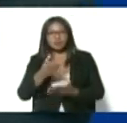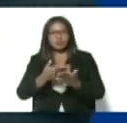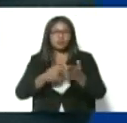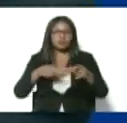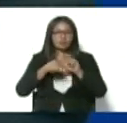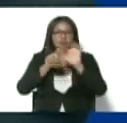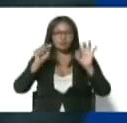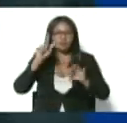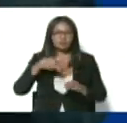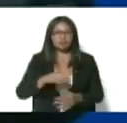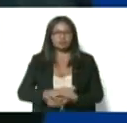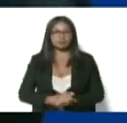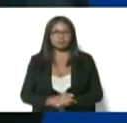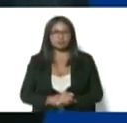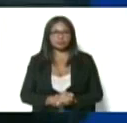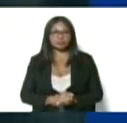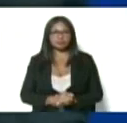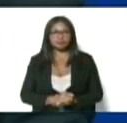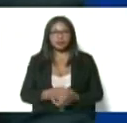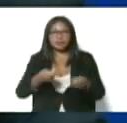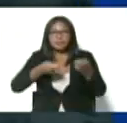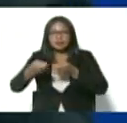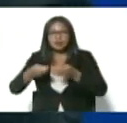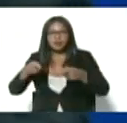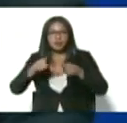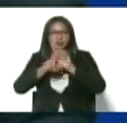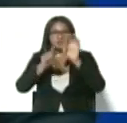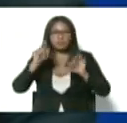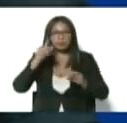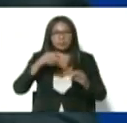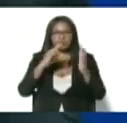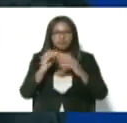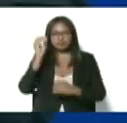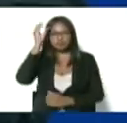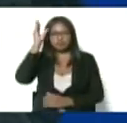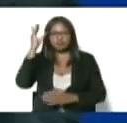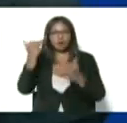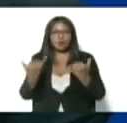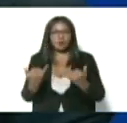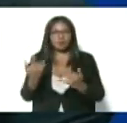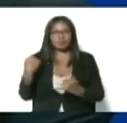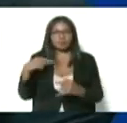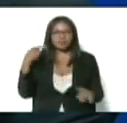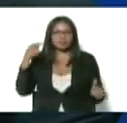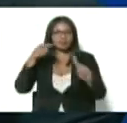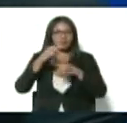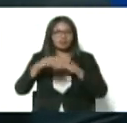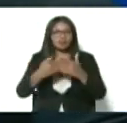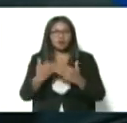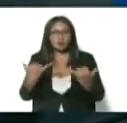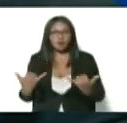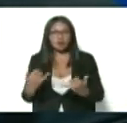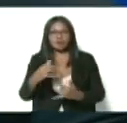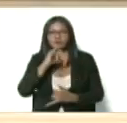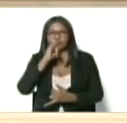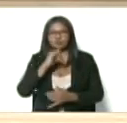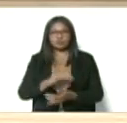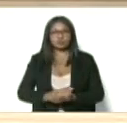vamos a poderlo manejar por ser una superintendencia con capacidad ahora de tener acceso directo a esa información